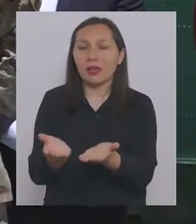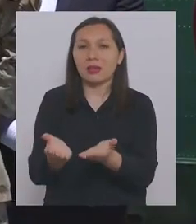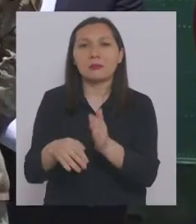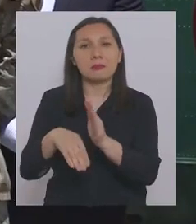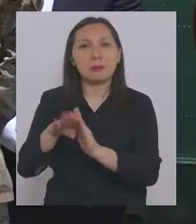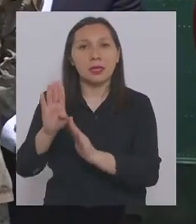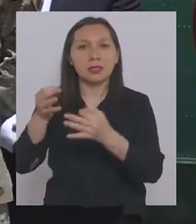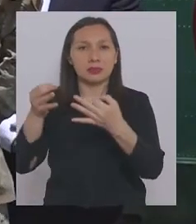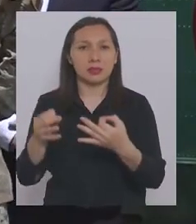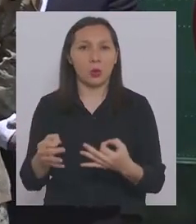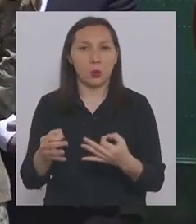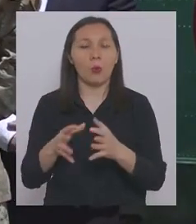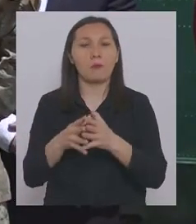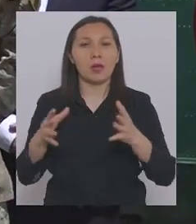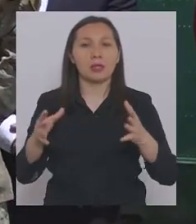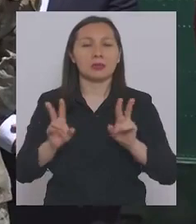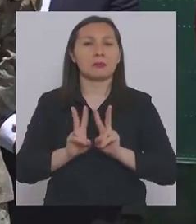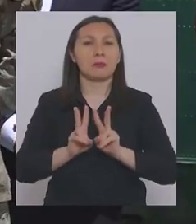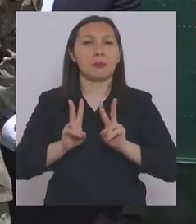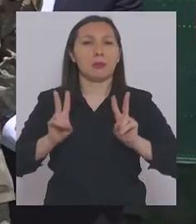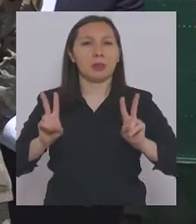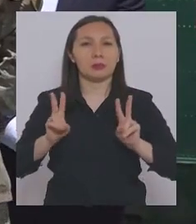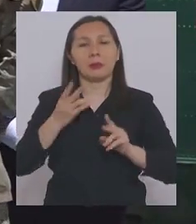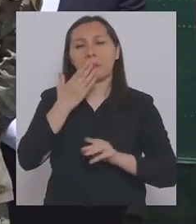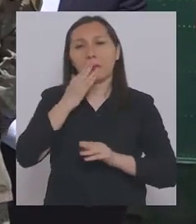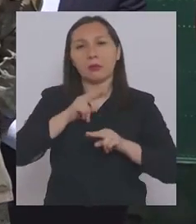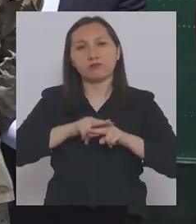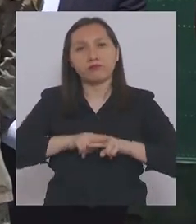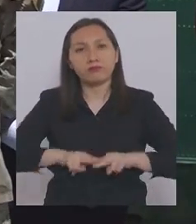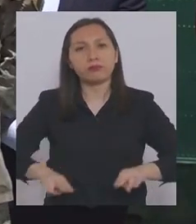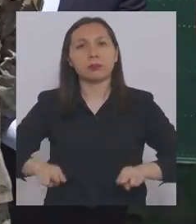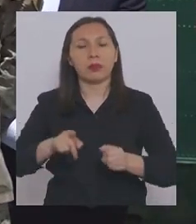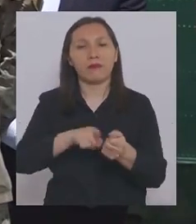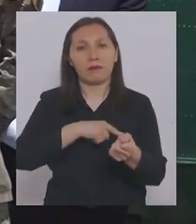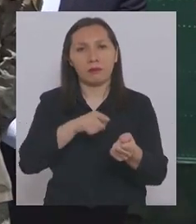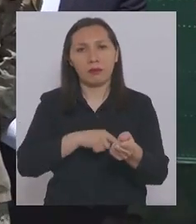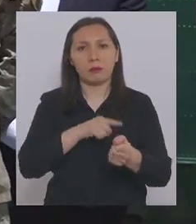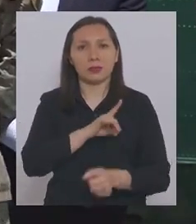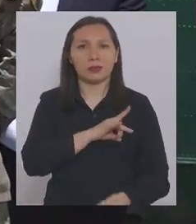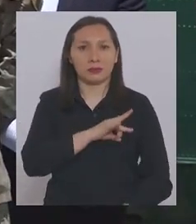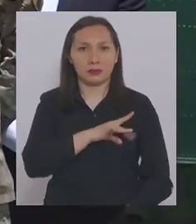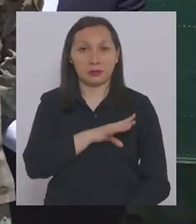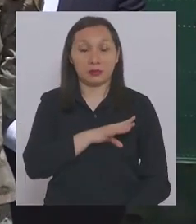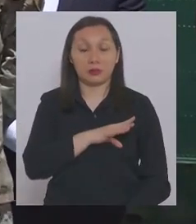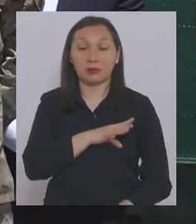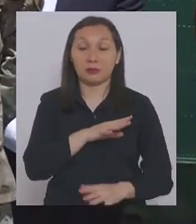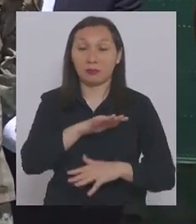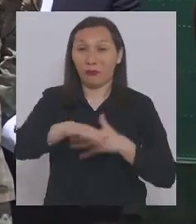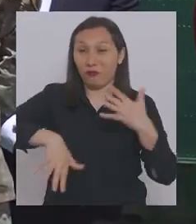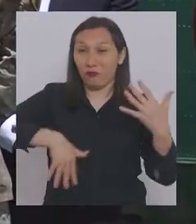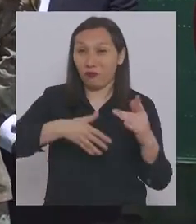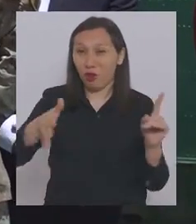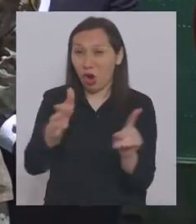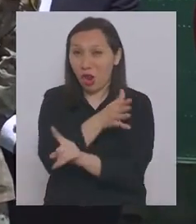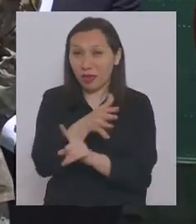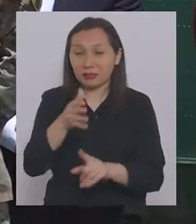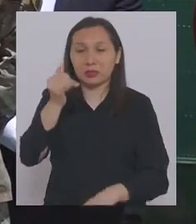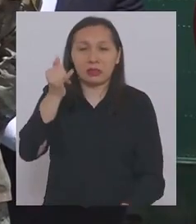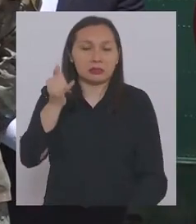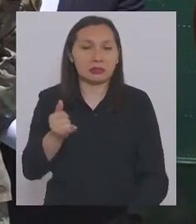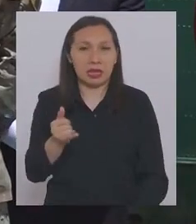mayor seguridad, mayor paz y mayor tranquilidad a las familias chilenas. Porque la violencia